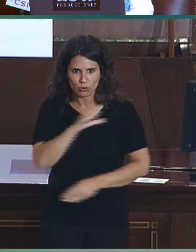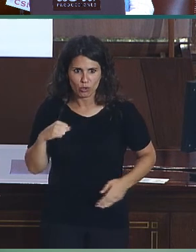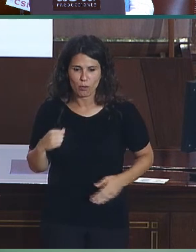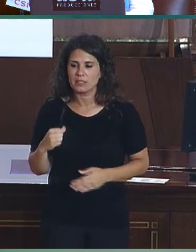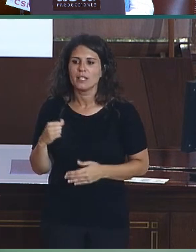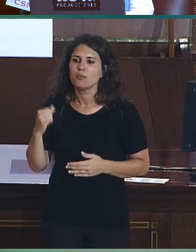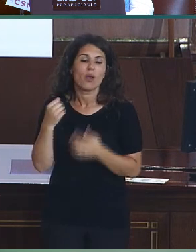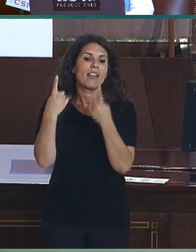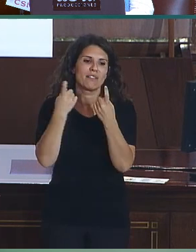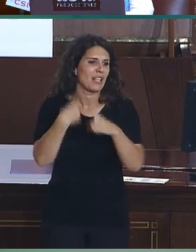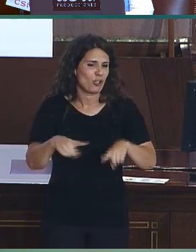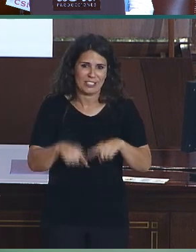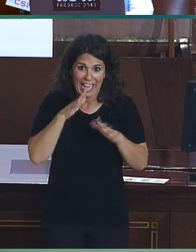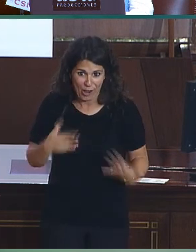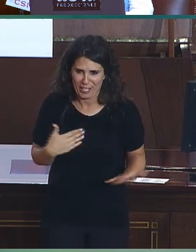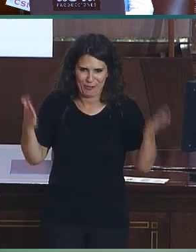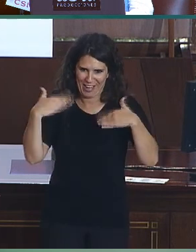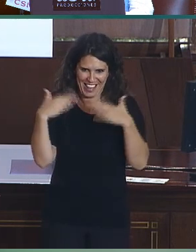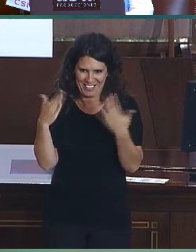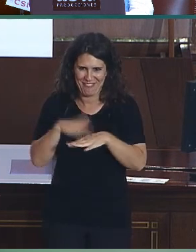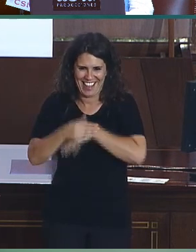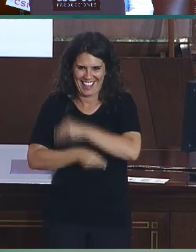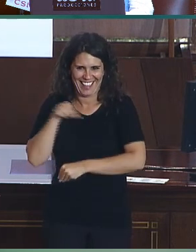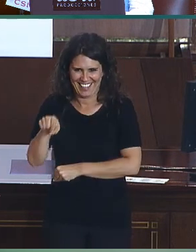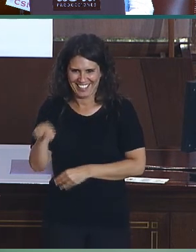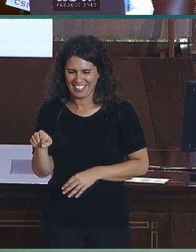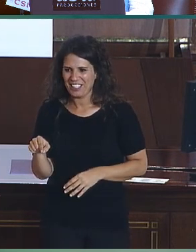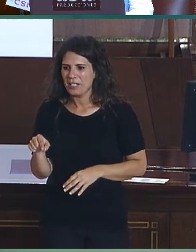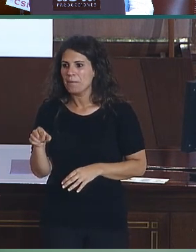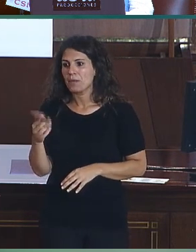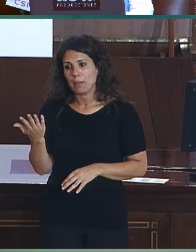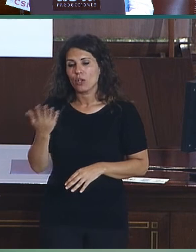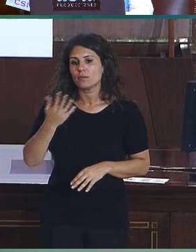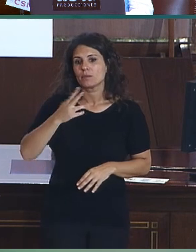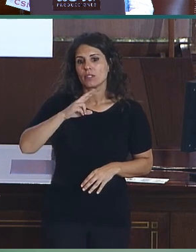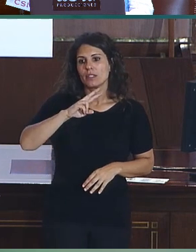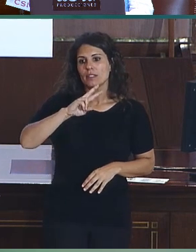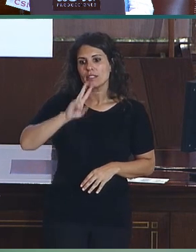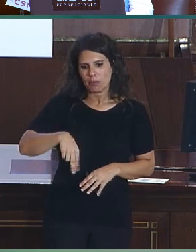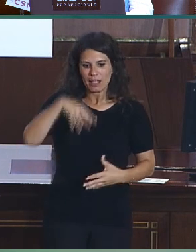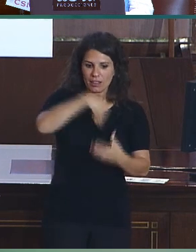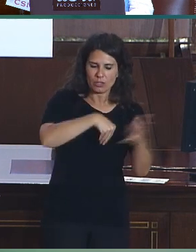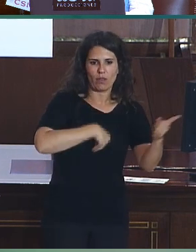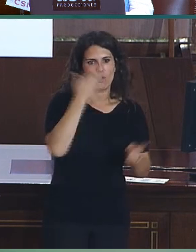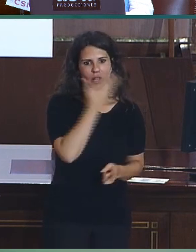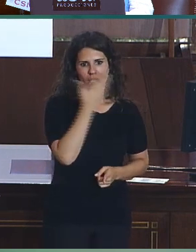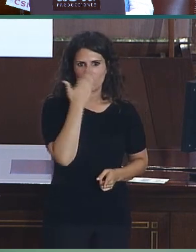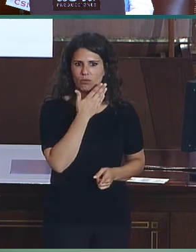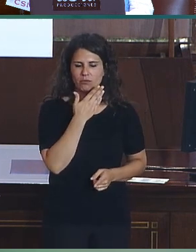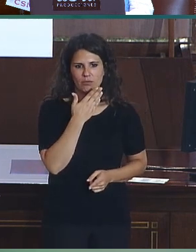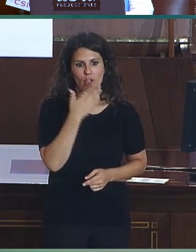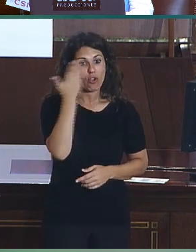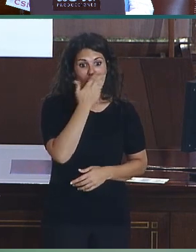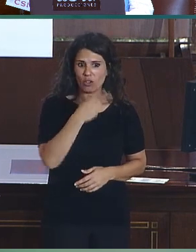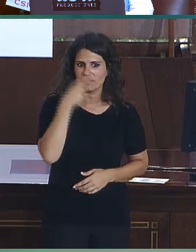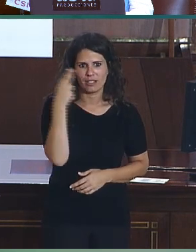tenemos, y también en el colegio. En el colegio sería interesante